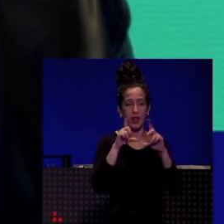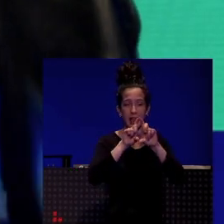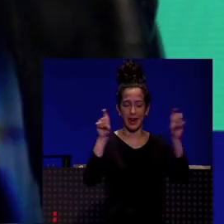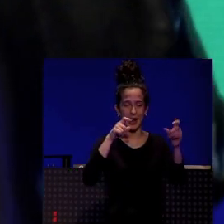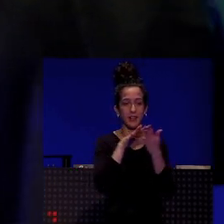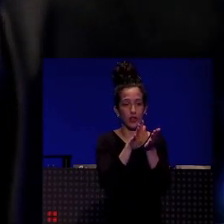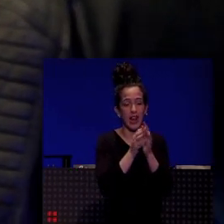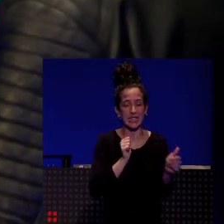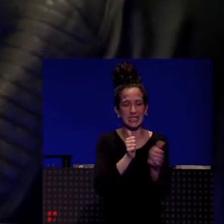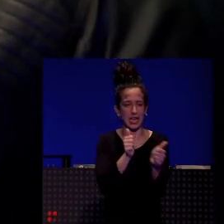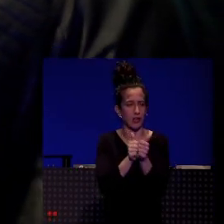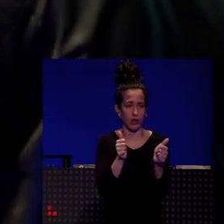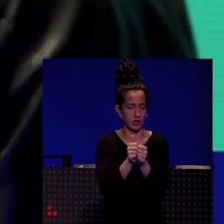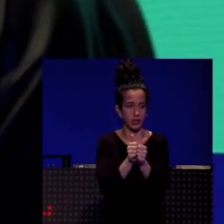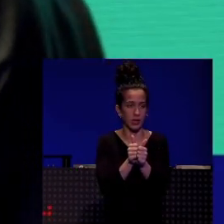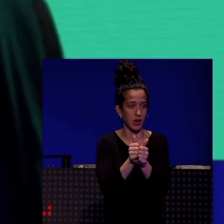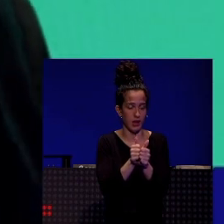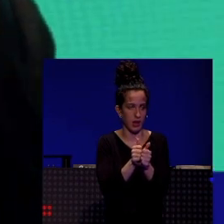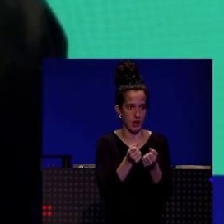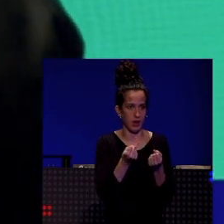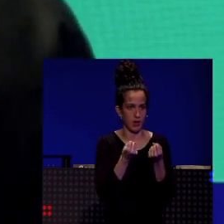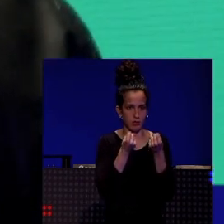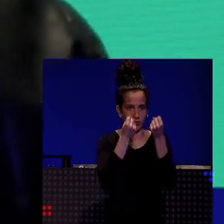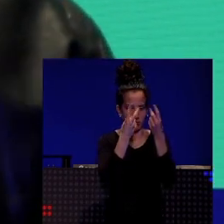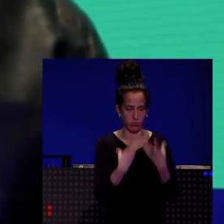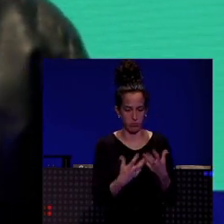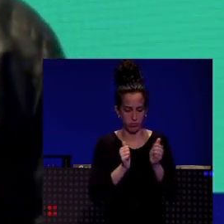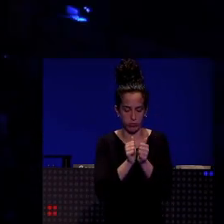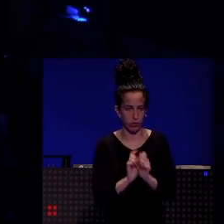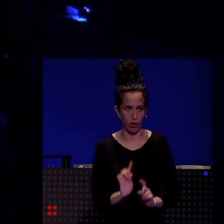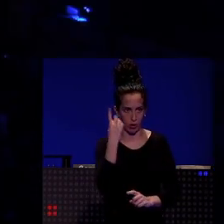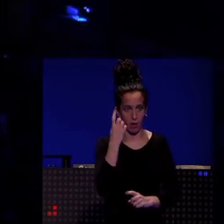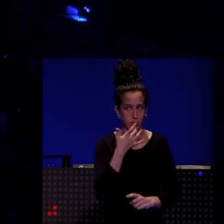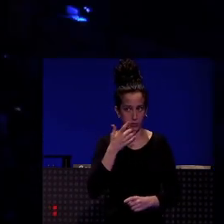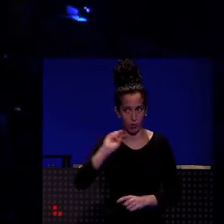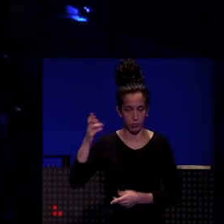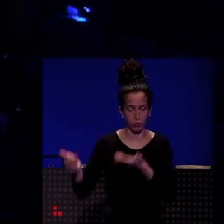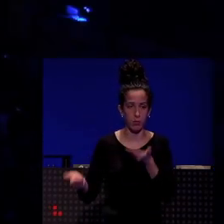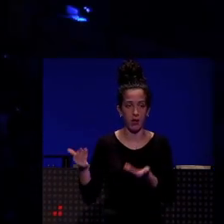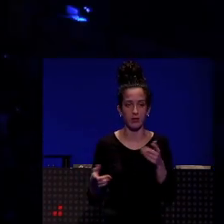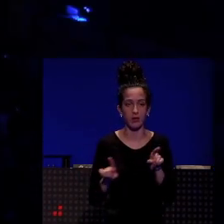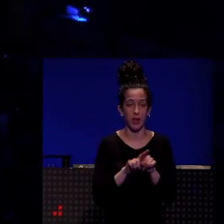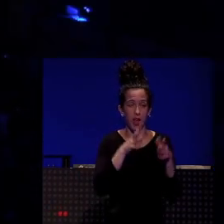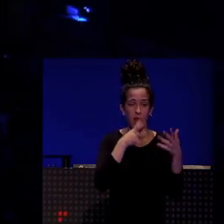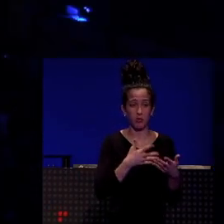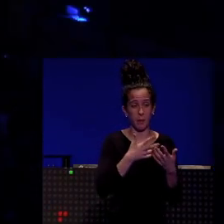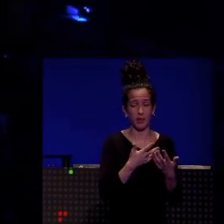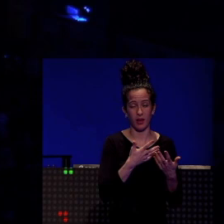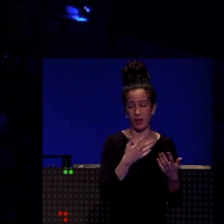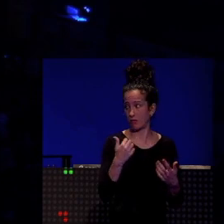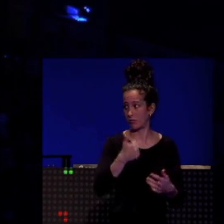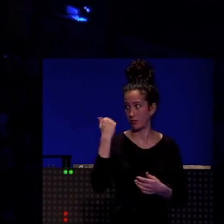tenemos aproximadamente esto está desactualizado más de 100 mil seguidores la ratio